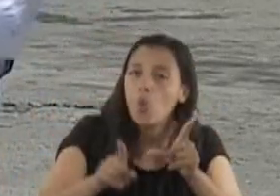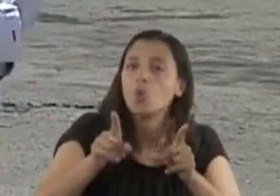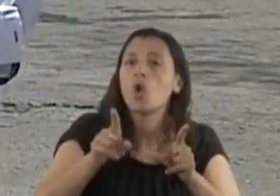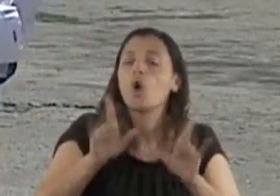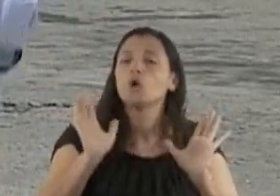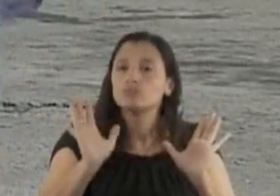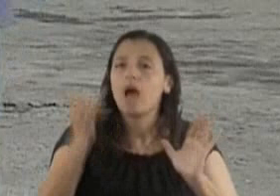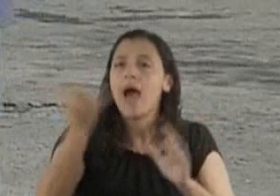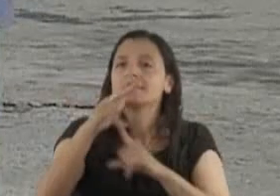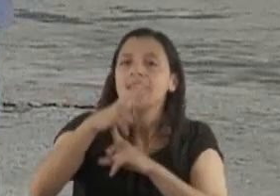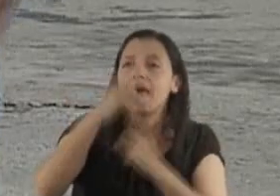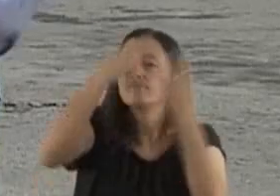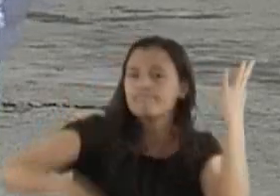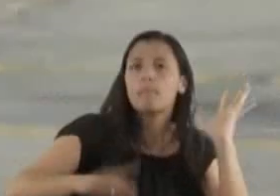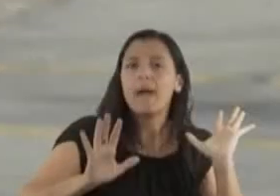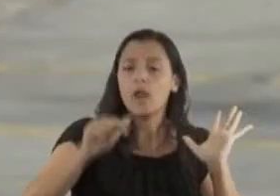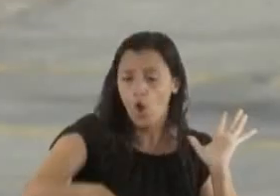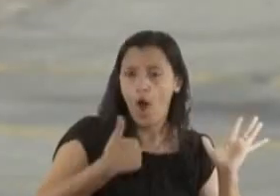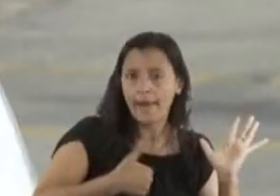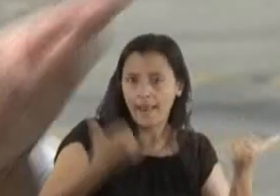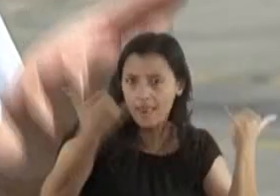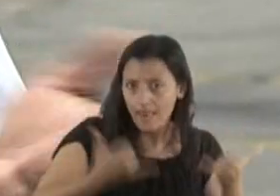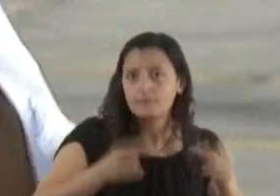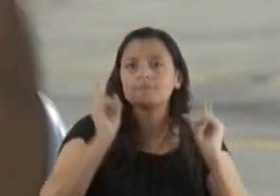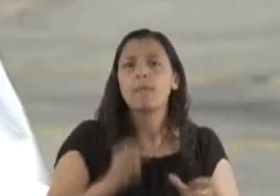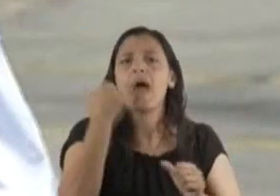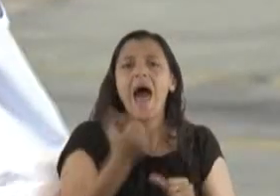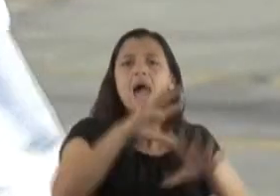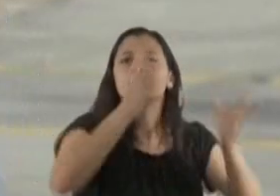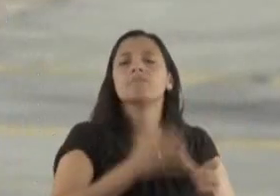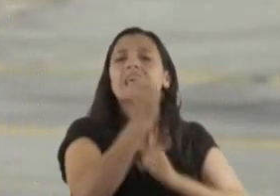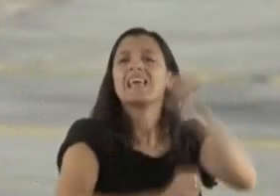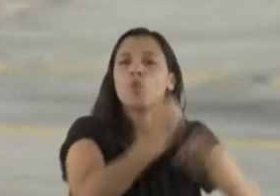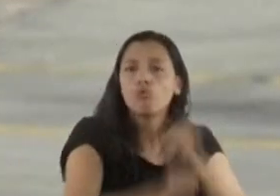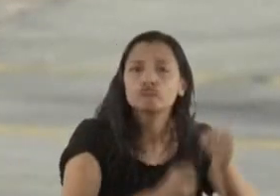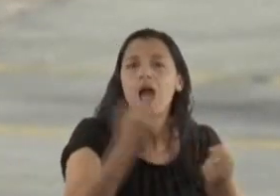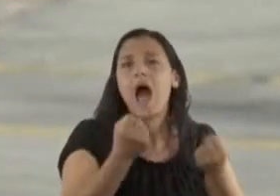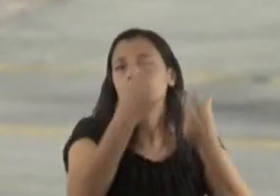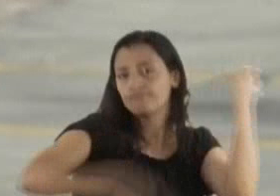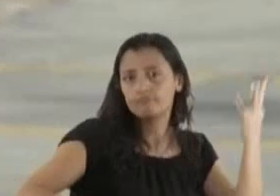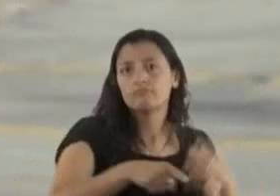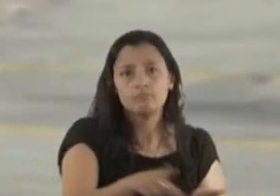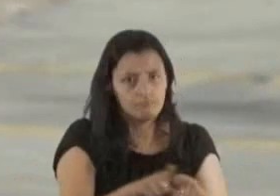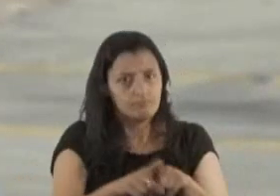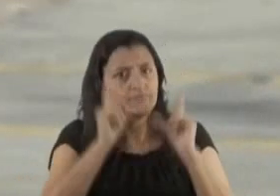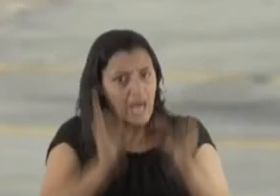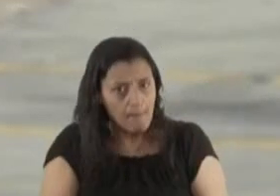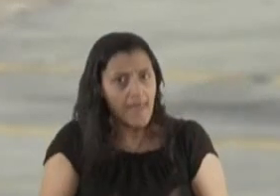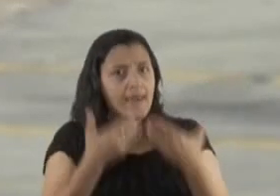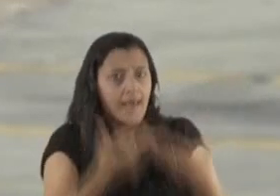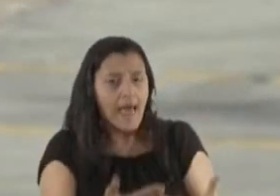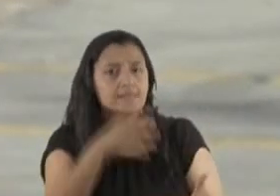argentina se satélites dando hay muy pocos países que tiene industria automotriz ya argentina tiene industria automotriz donde hay muy pocos países